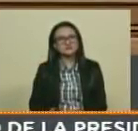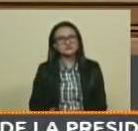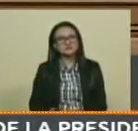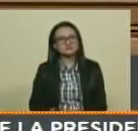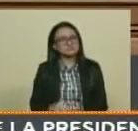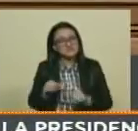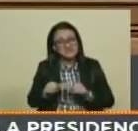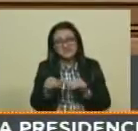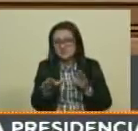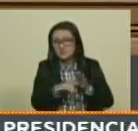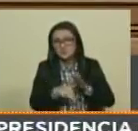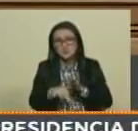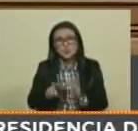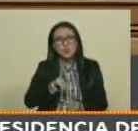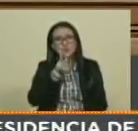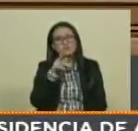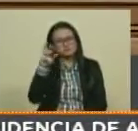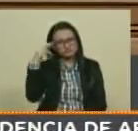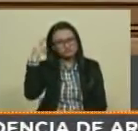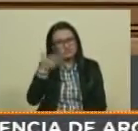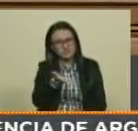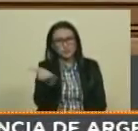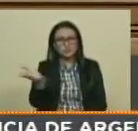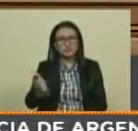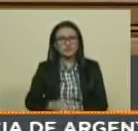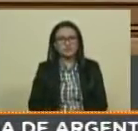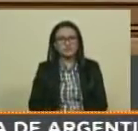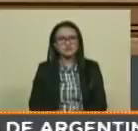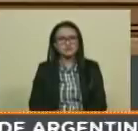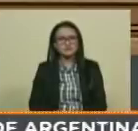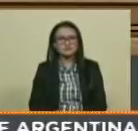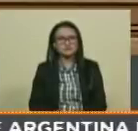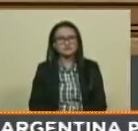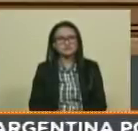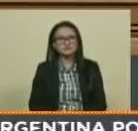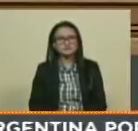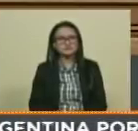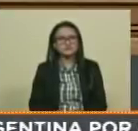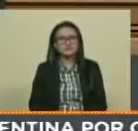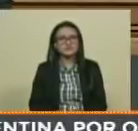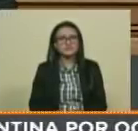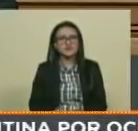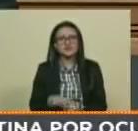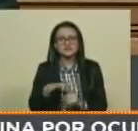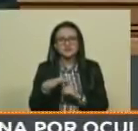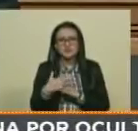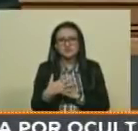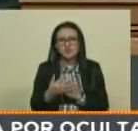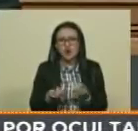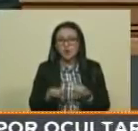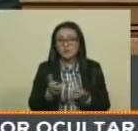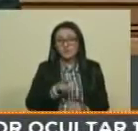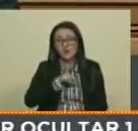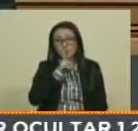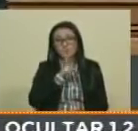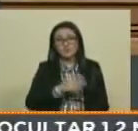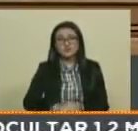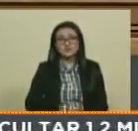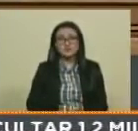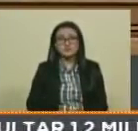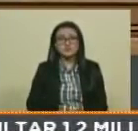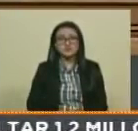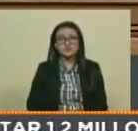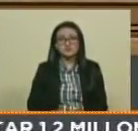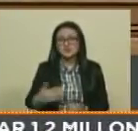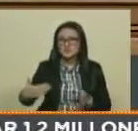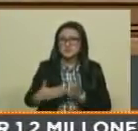pasando? Hagamos esa reflexión. En medio de una situación económica apremiante, en medio de un